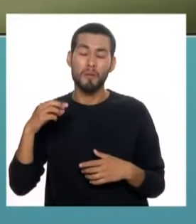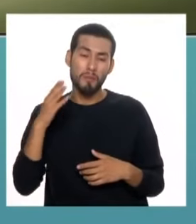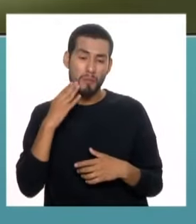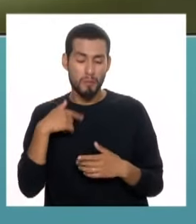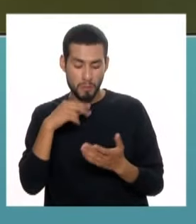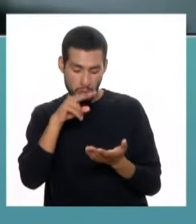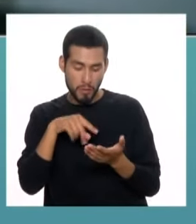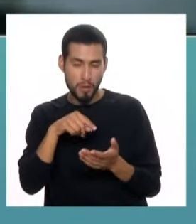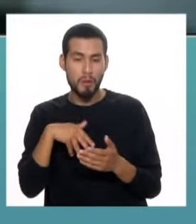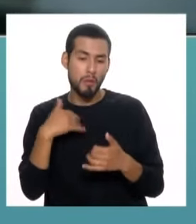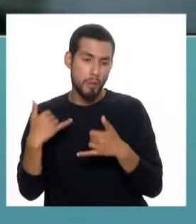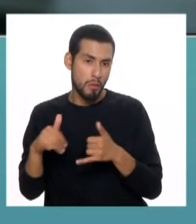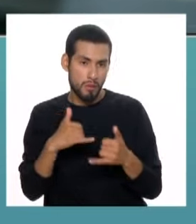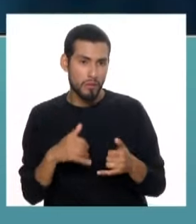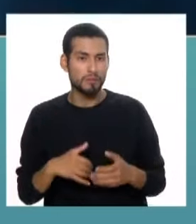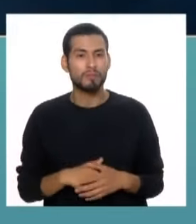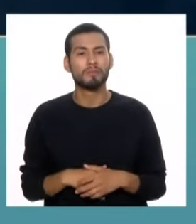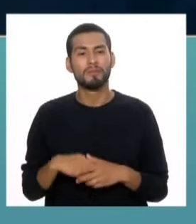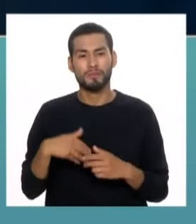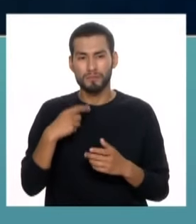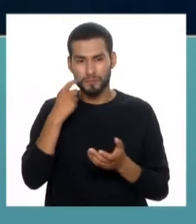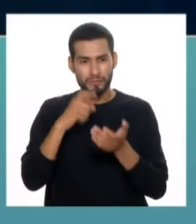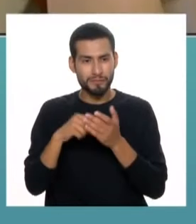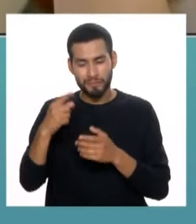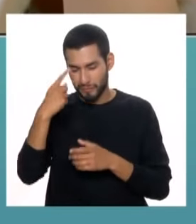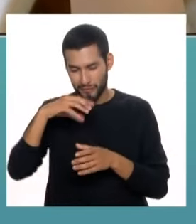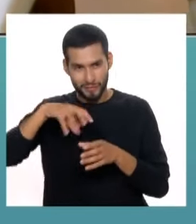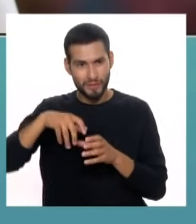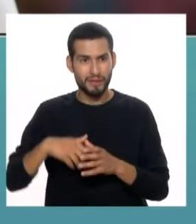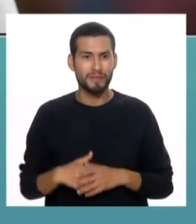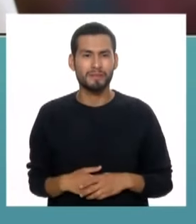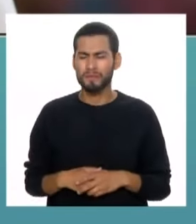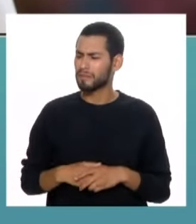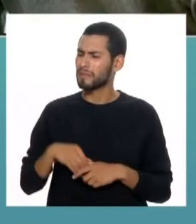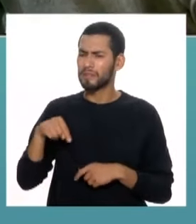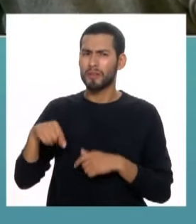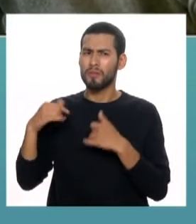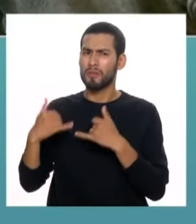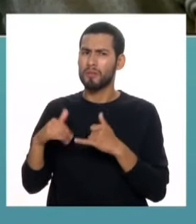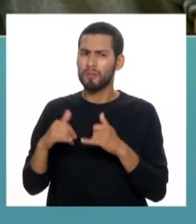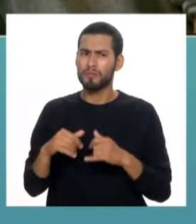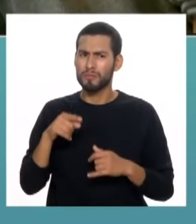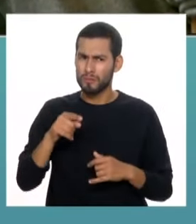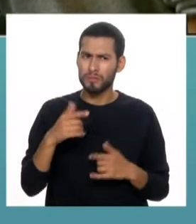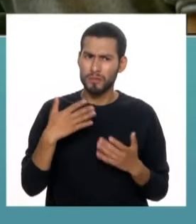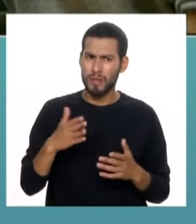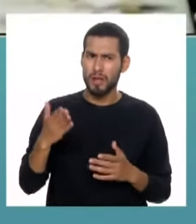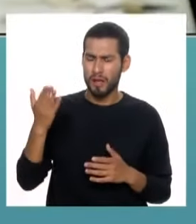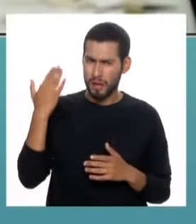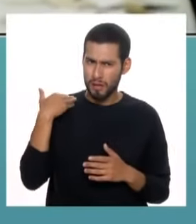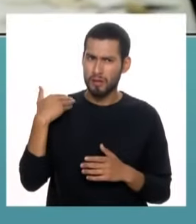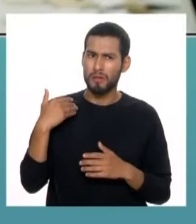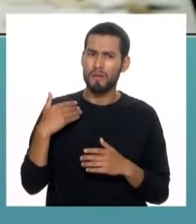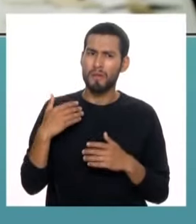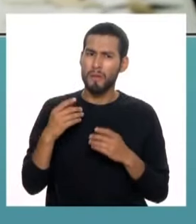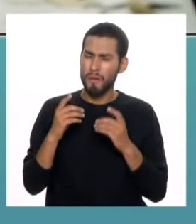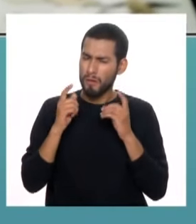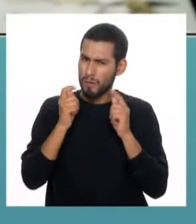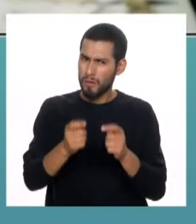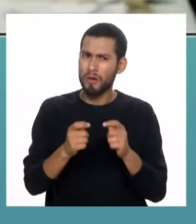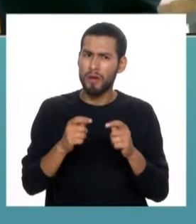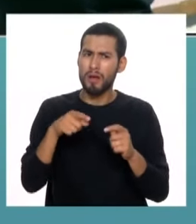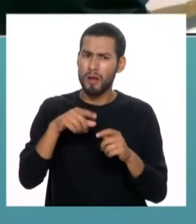niño, puede jugar con ella e identificar las caritas también. Sabemos que este juguete ustedes ya lo han brindado una donación